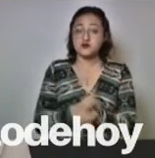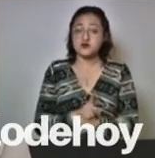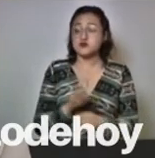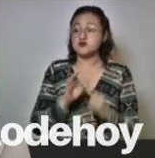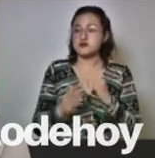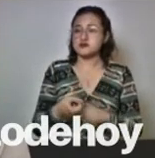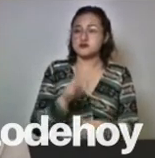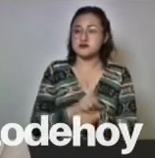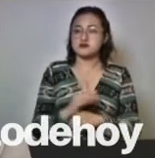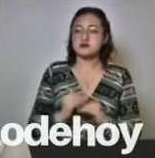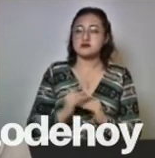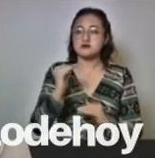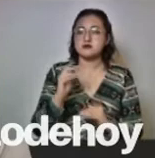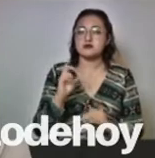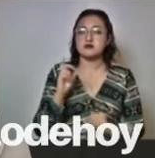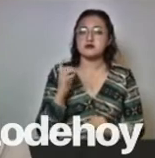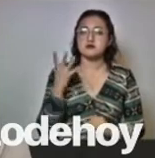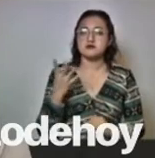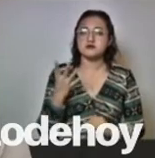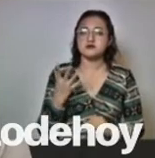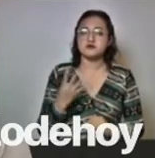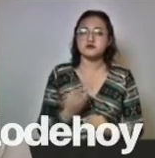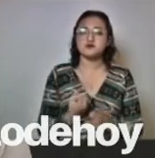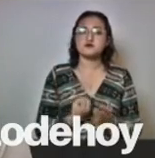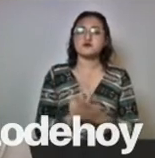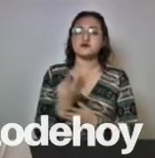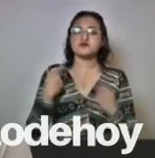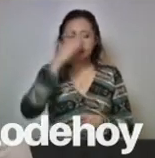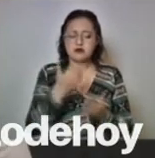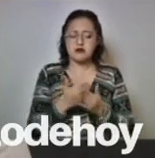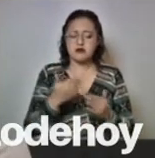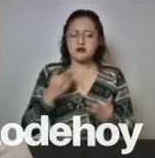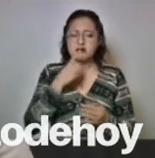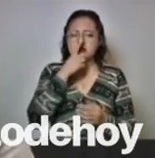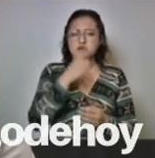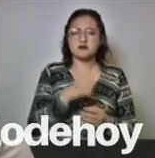último día se incrementaron 34 casos identificados.